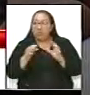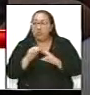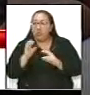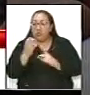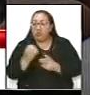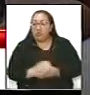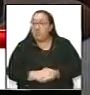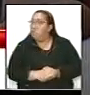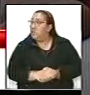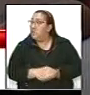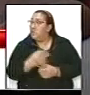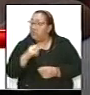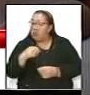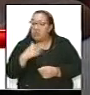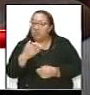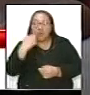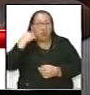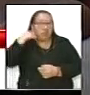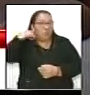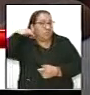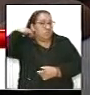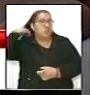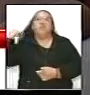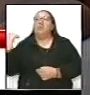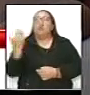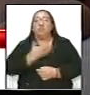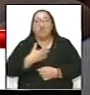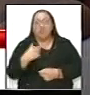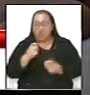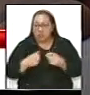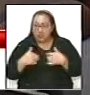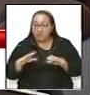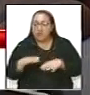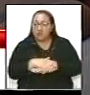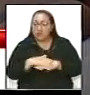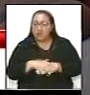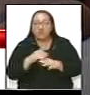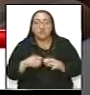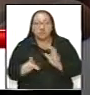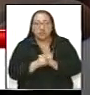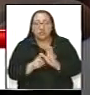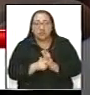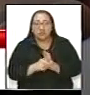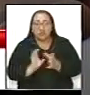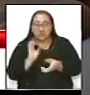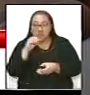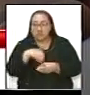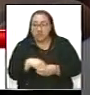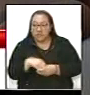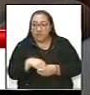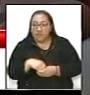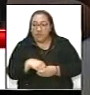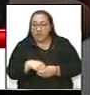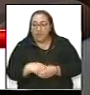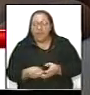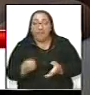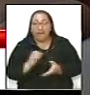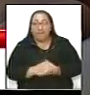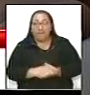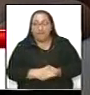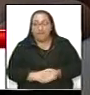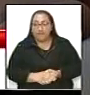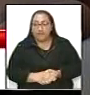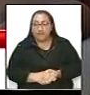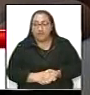cultura. Y por eso yo pido, presidente, a los que han elaborado la ley, que se incluya, además, en